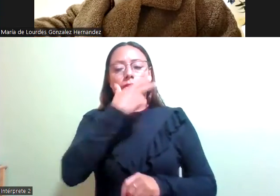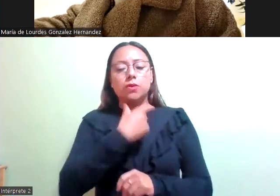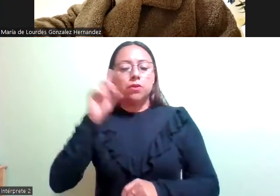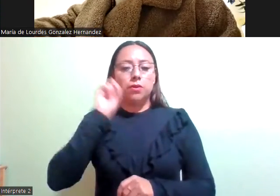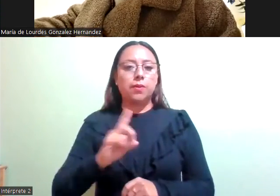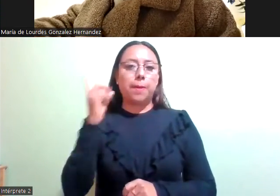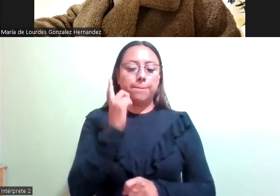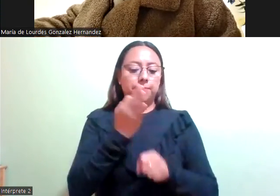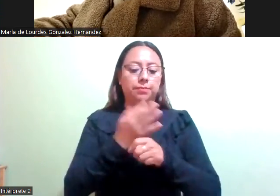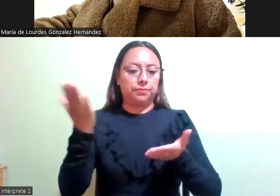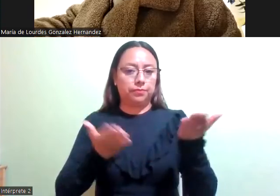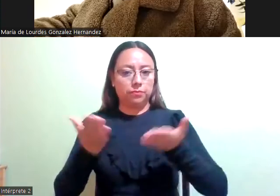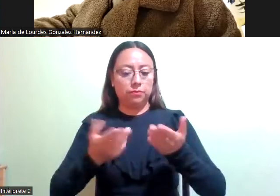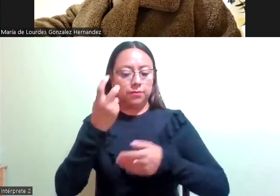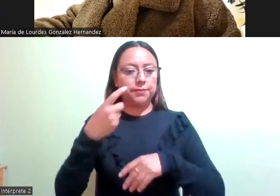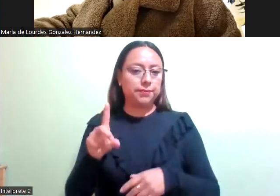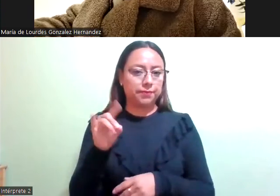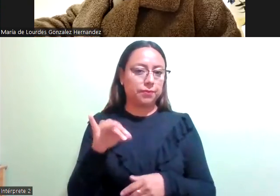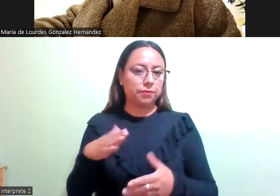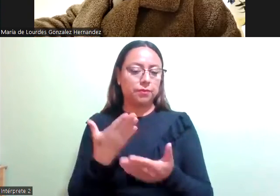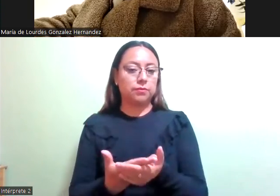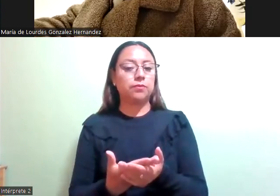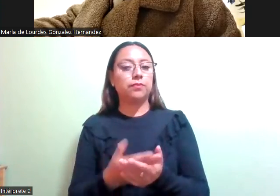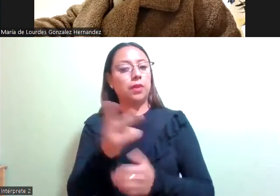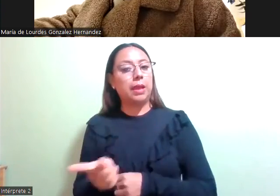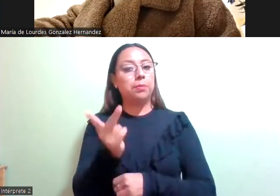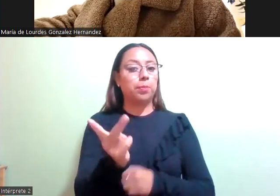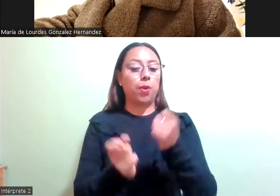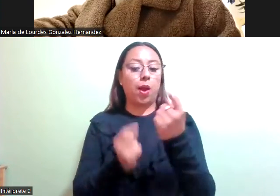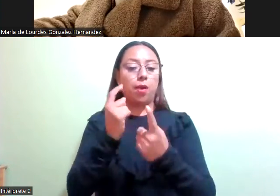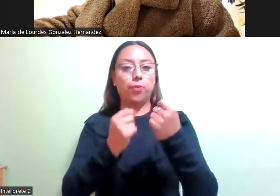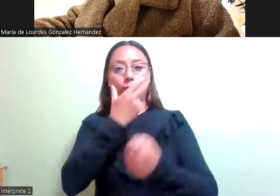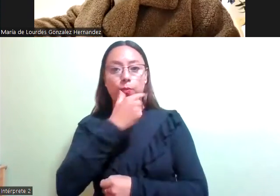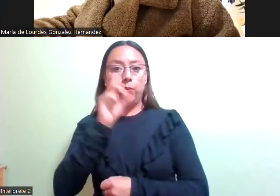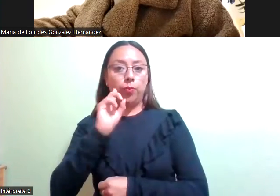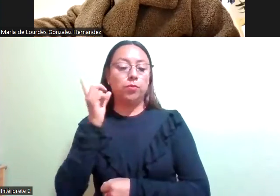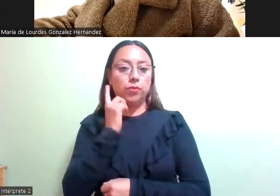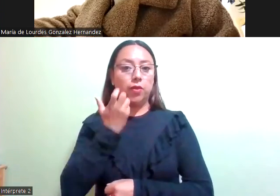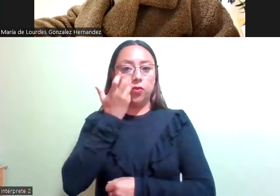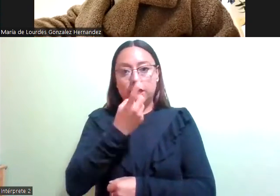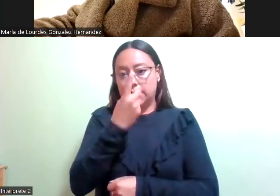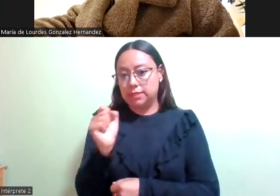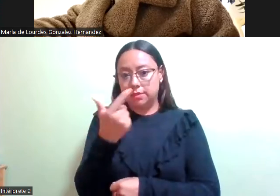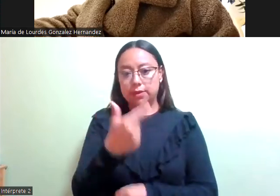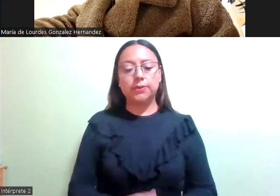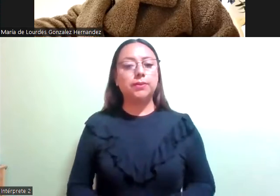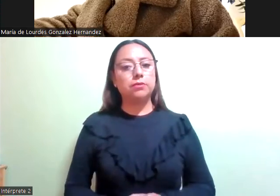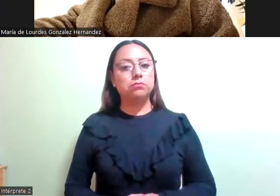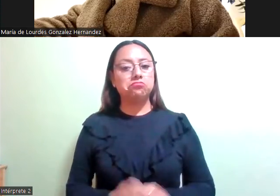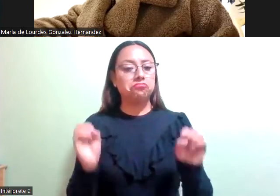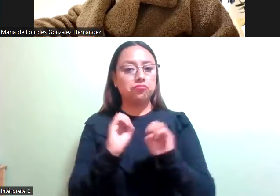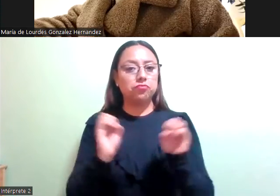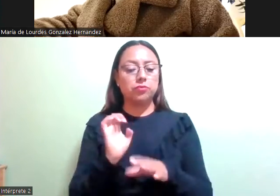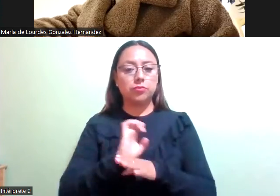el dictamen de referencia. ¿Alguna o algún diputado desea hacer uso de la voz? De no ser así,